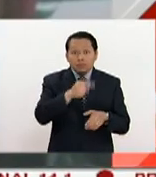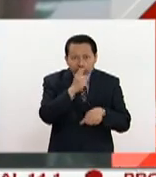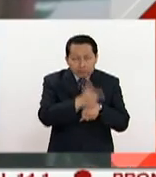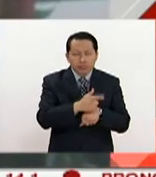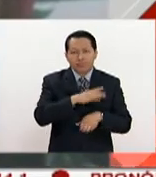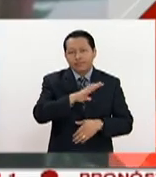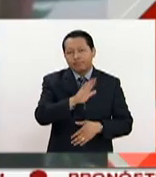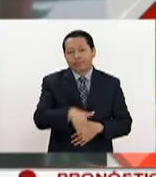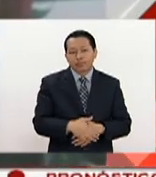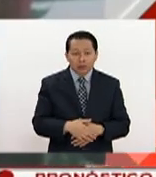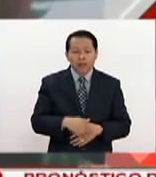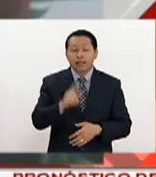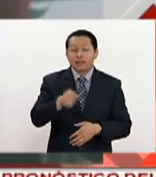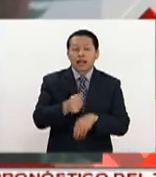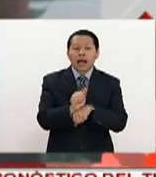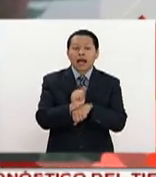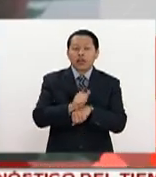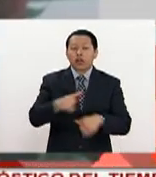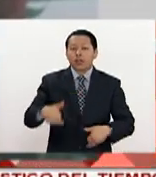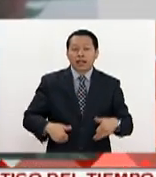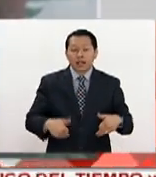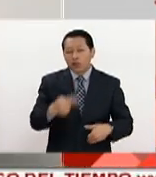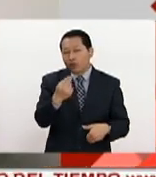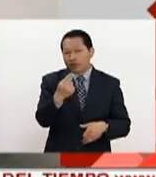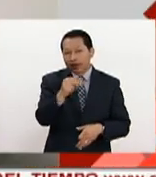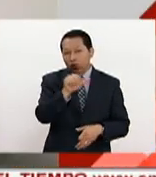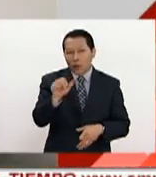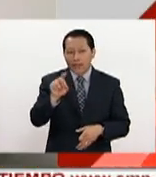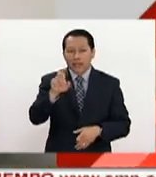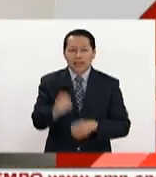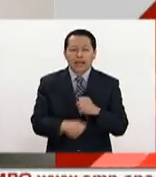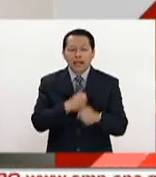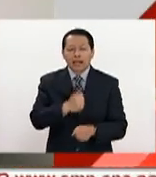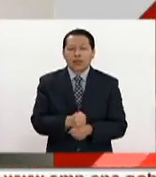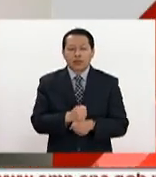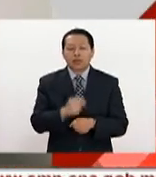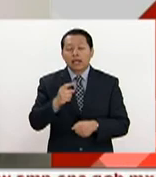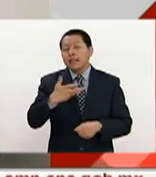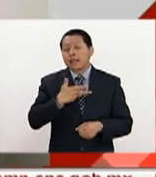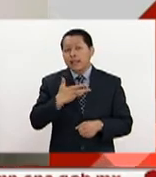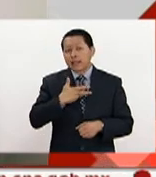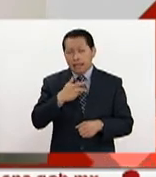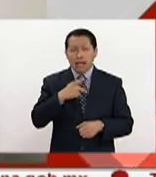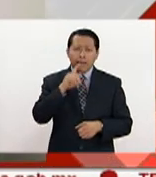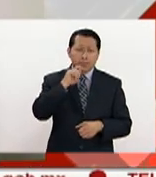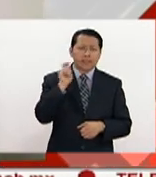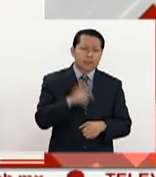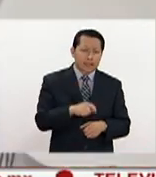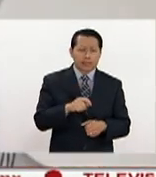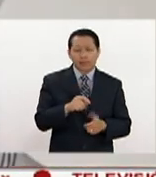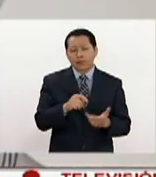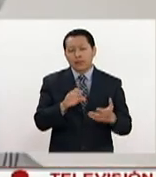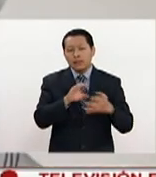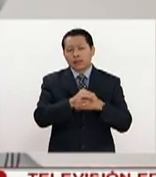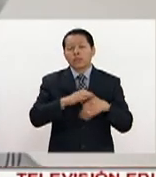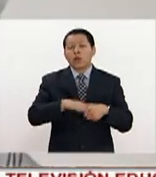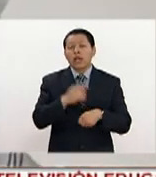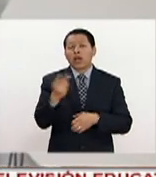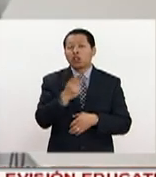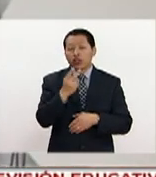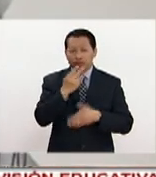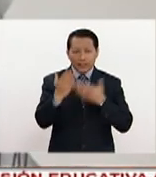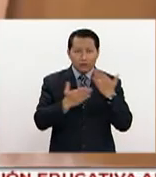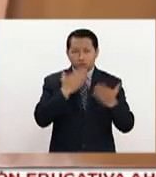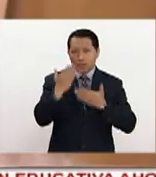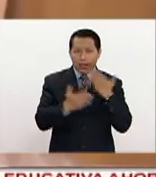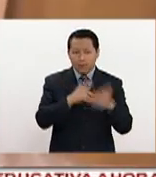que el atacante es un actor de teatro entre 25 y 30 años de edad y quien tenía un lazo de amistad con la víctima debido a que ambos estudiaban